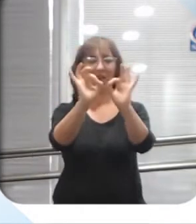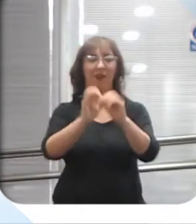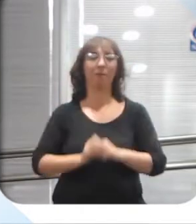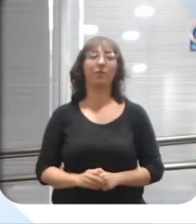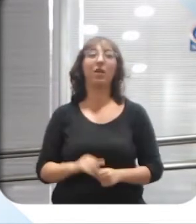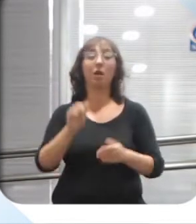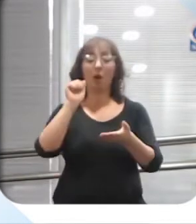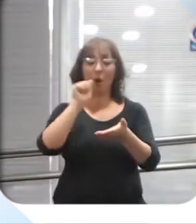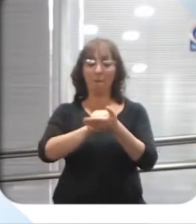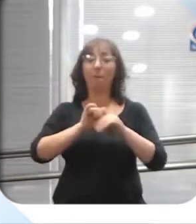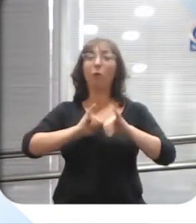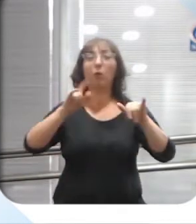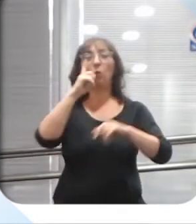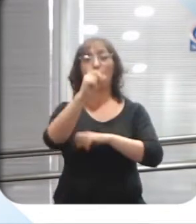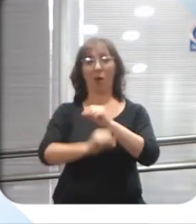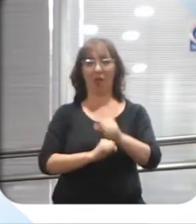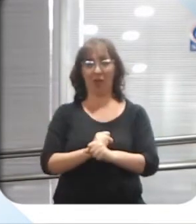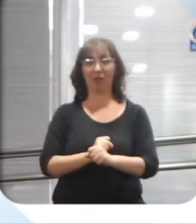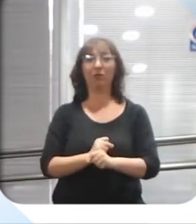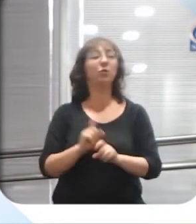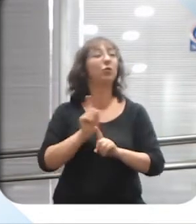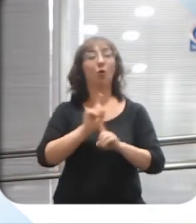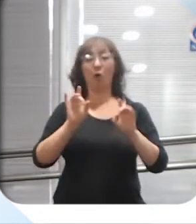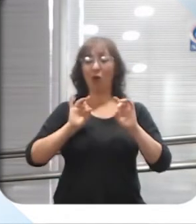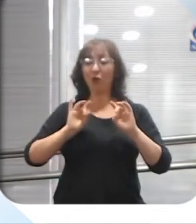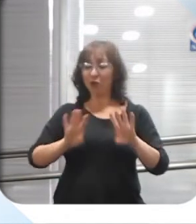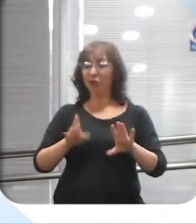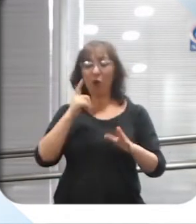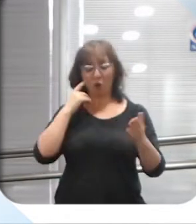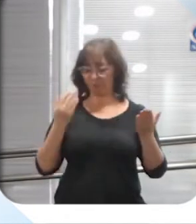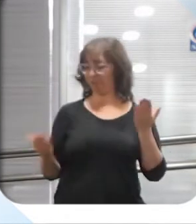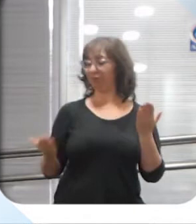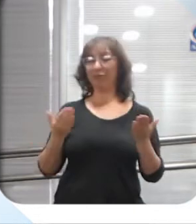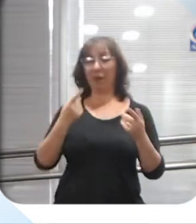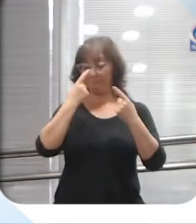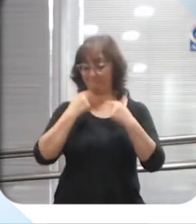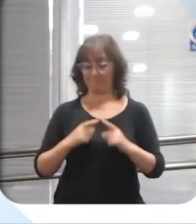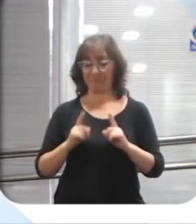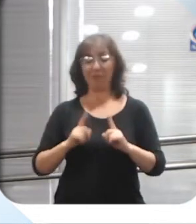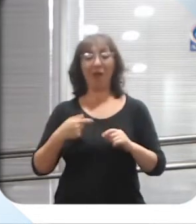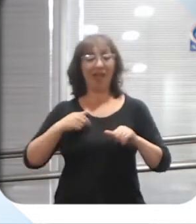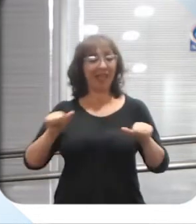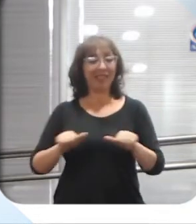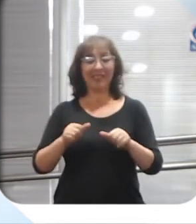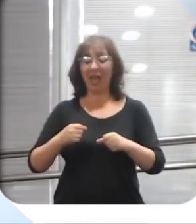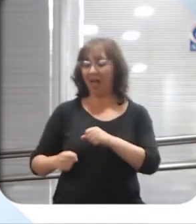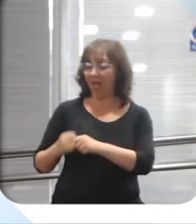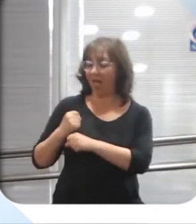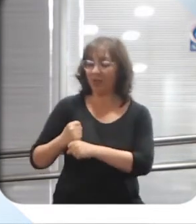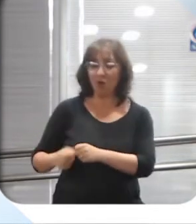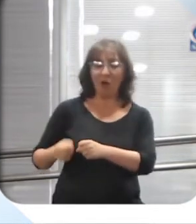una publicación anual que no solamente nos permite compararnos a nosotros mismos con lo que hicimos año a